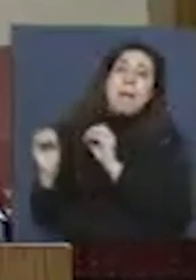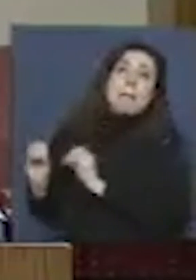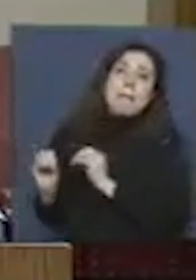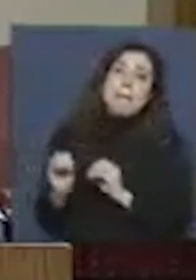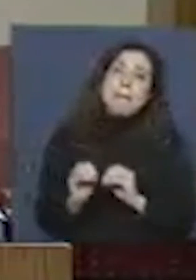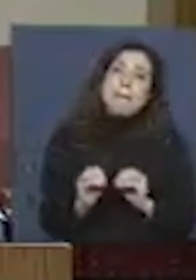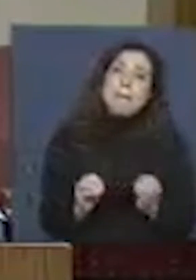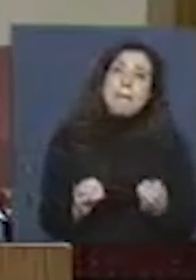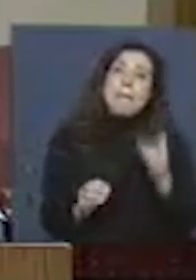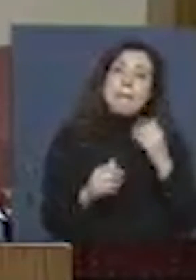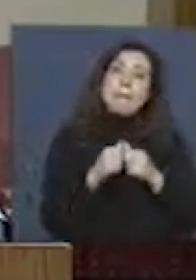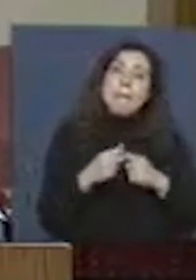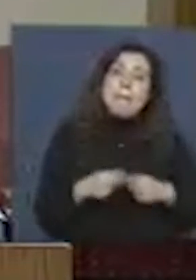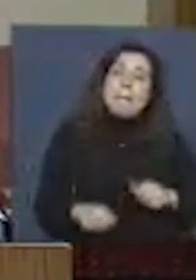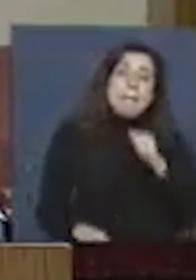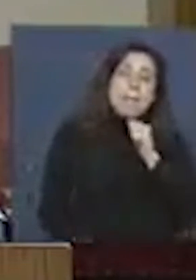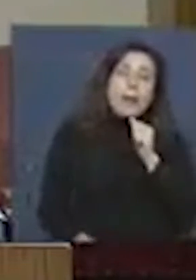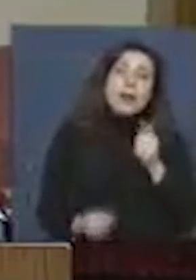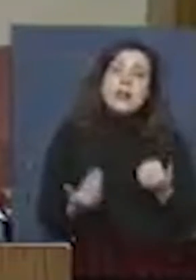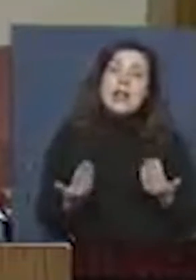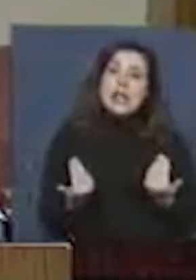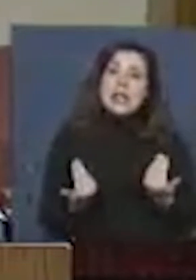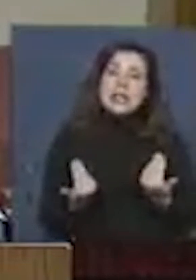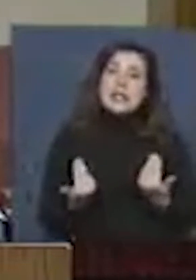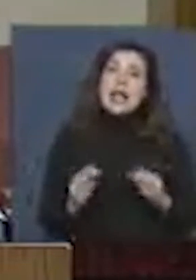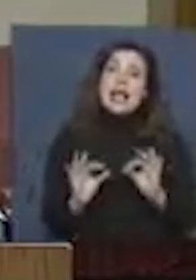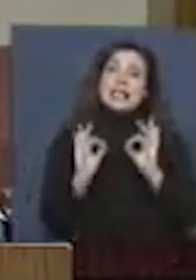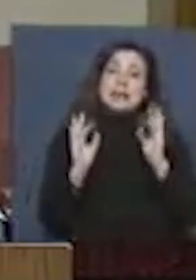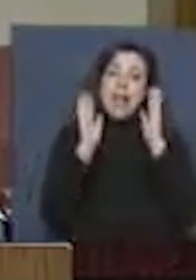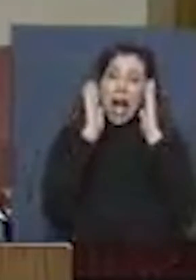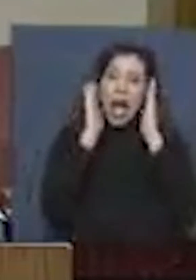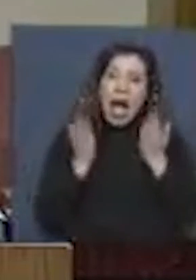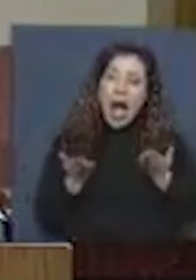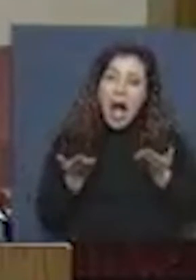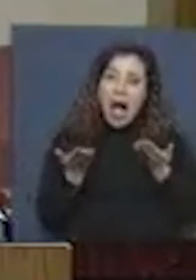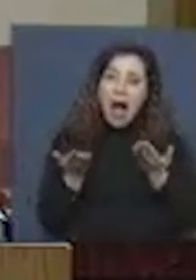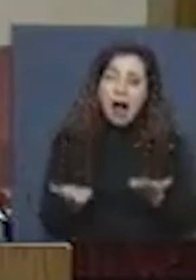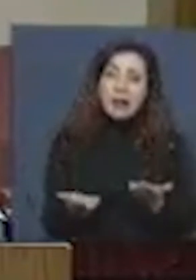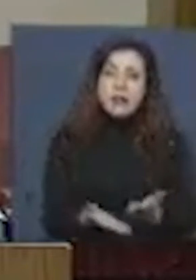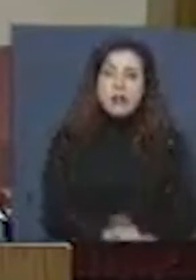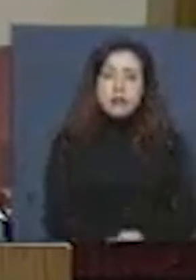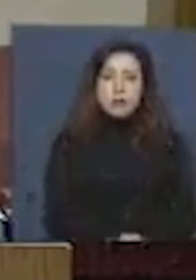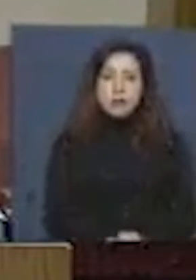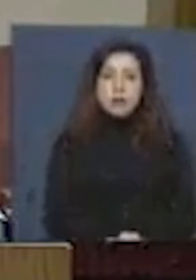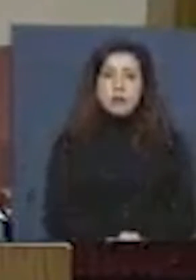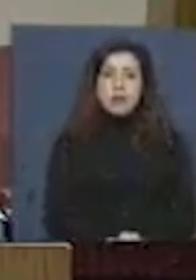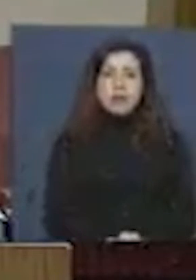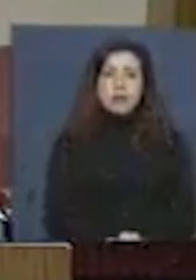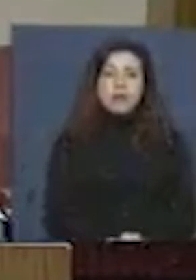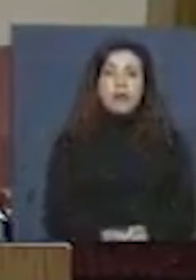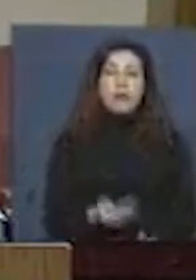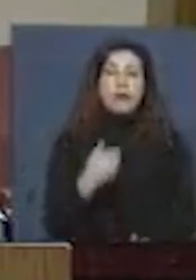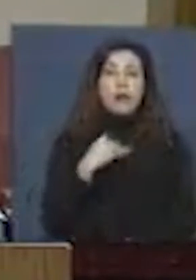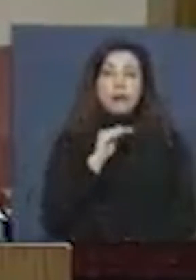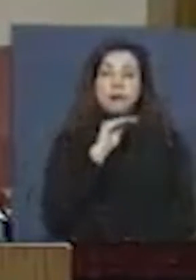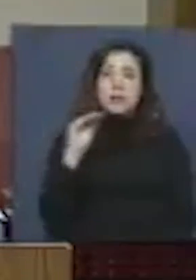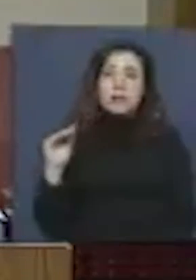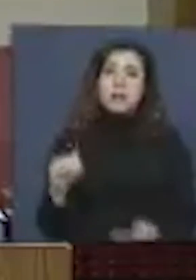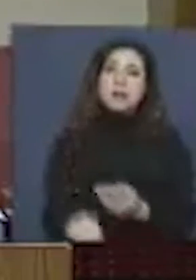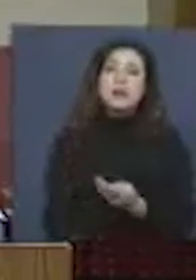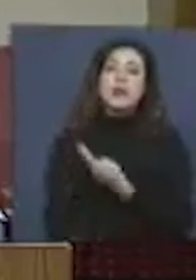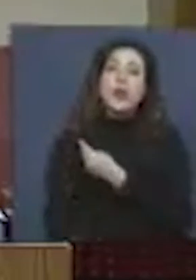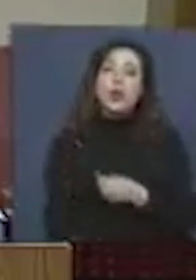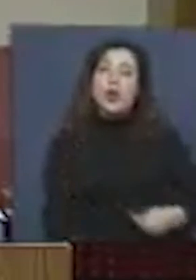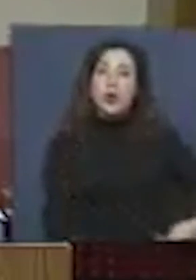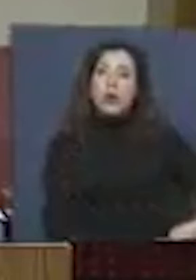tiene más pobreza y necesita la especial atención respecto a este tema. Por lo tanto, hago el llamado al gobierno